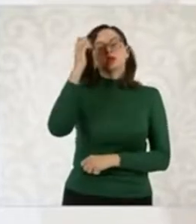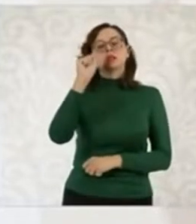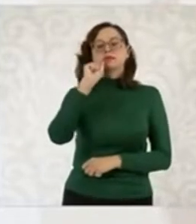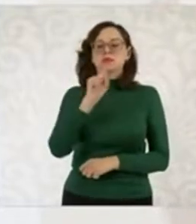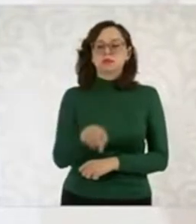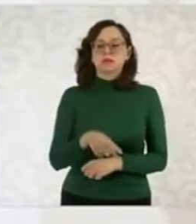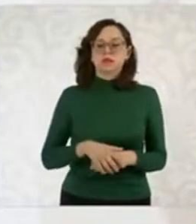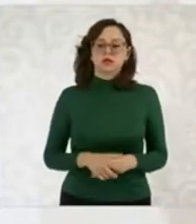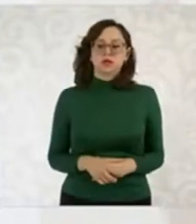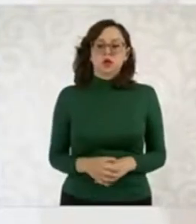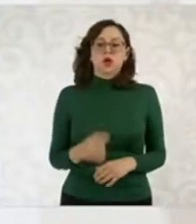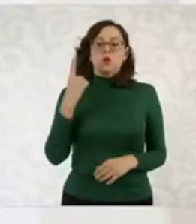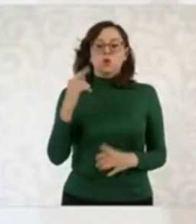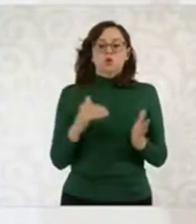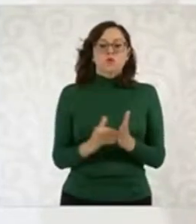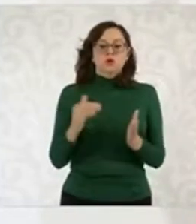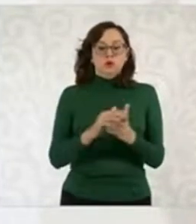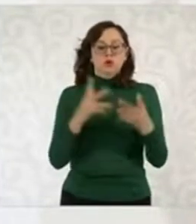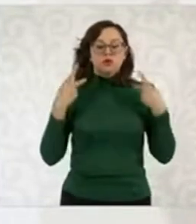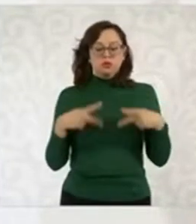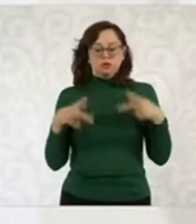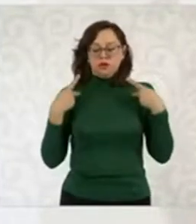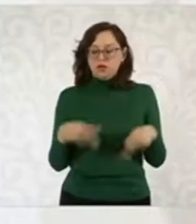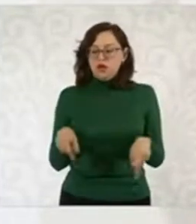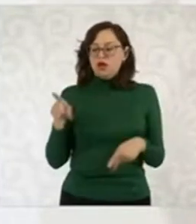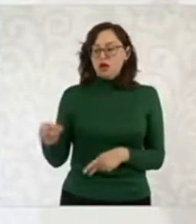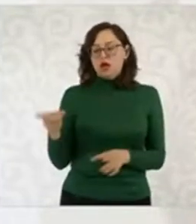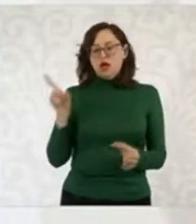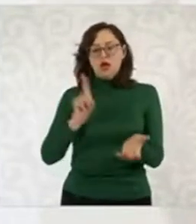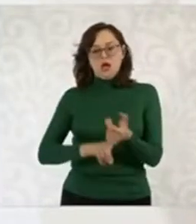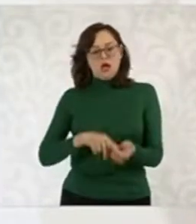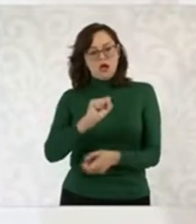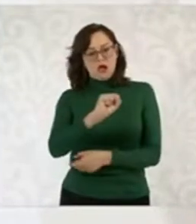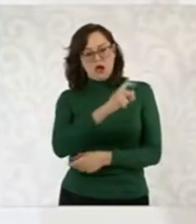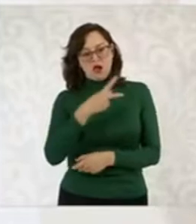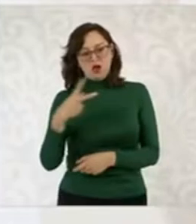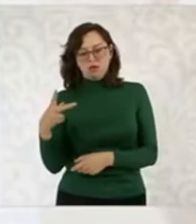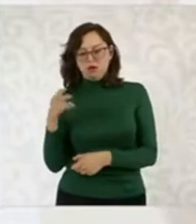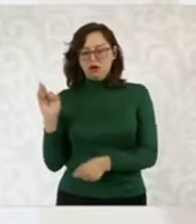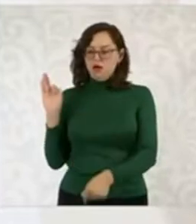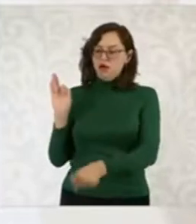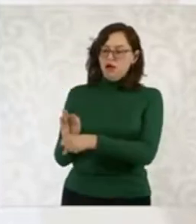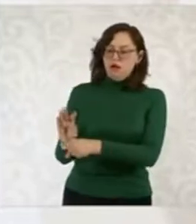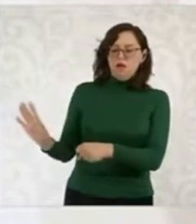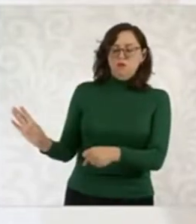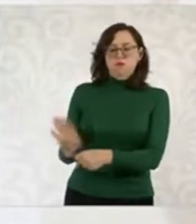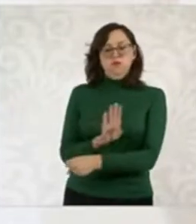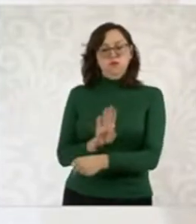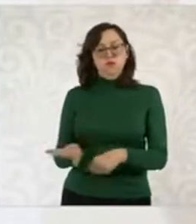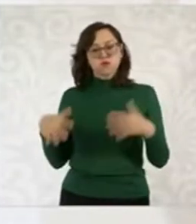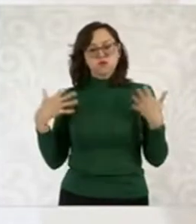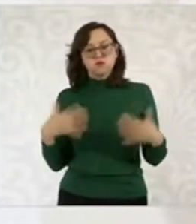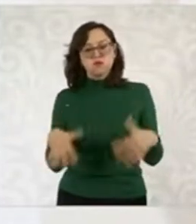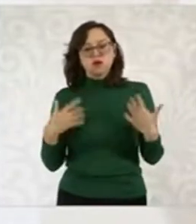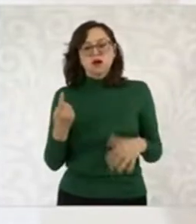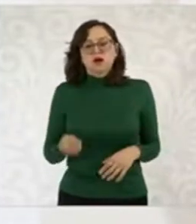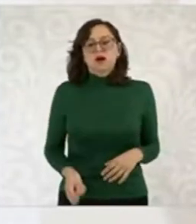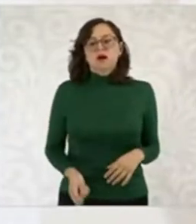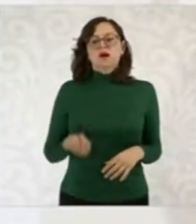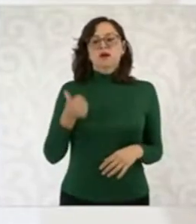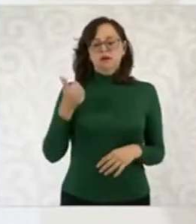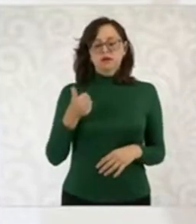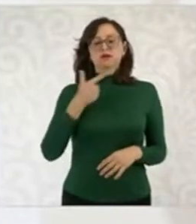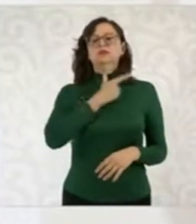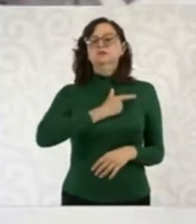1 millón, más de 1 millón de personas se están beneficiando con esto. Entonces es algo histórico y nos da